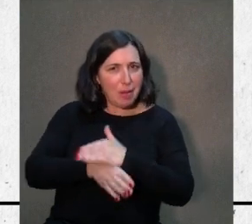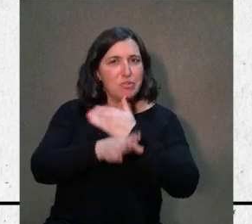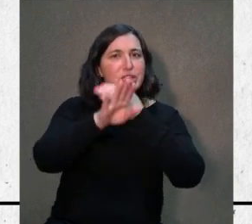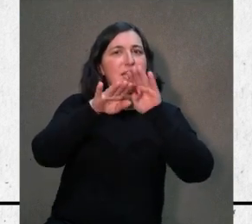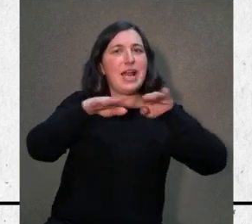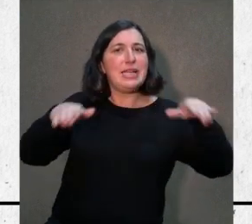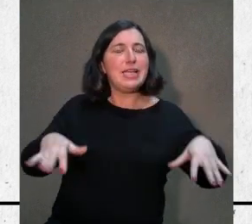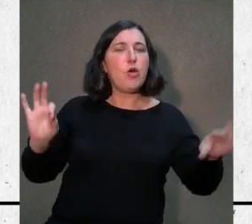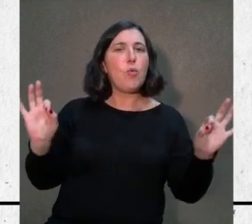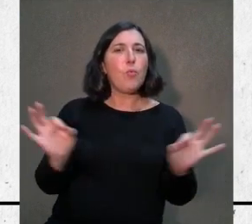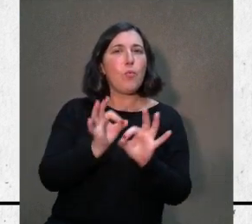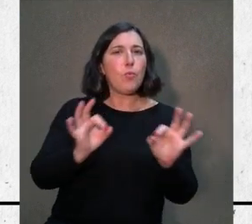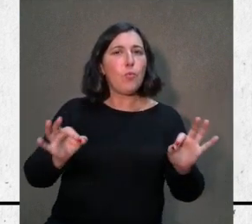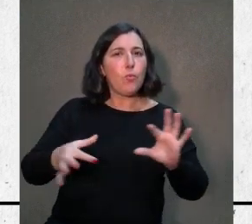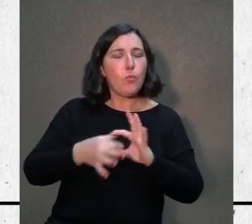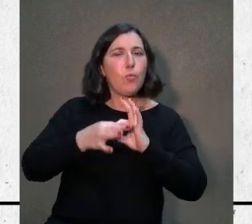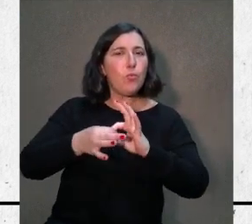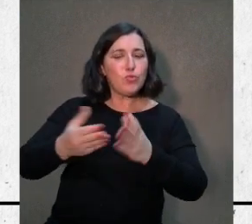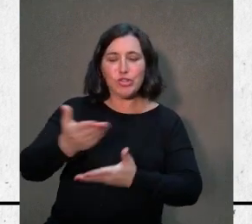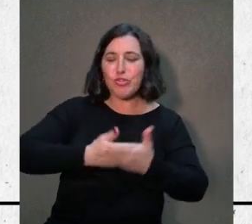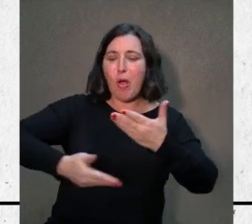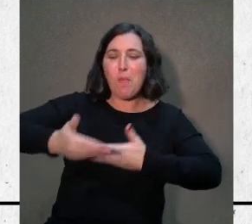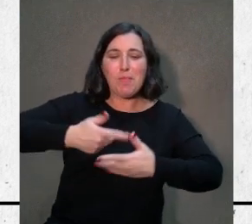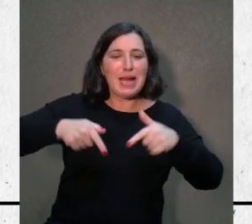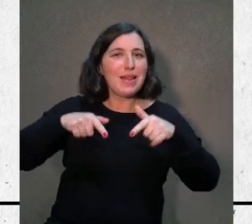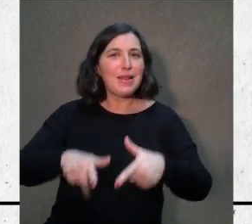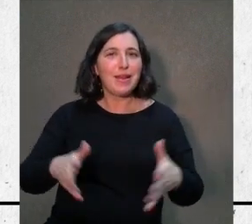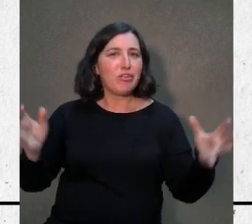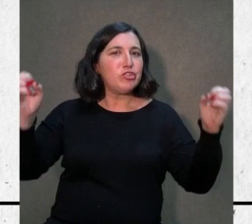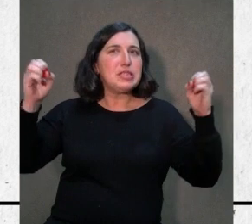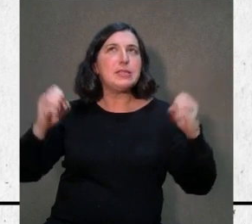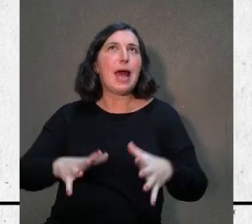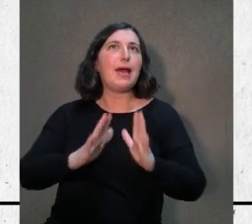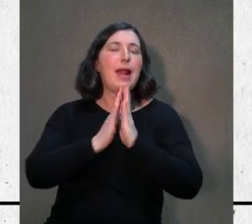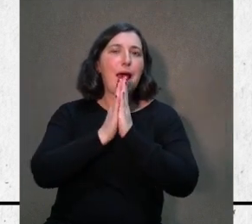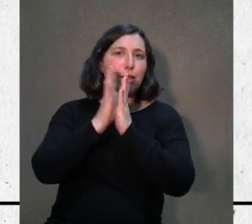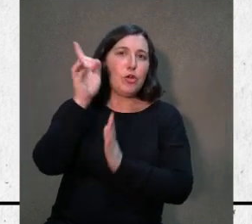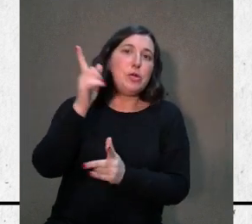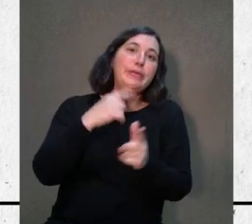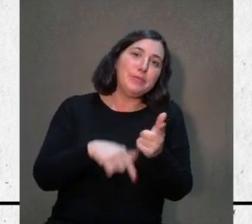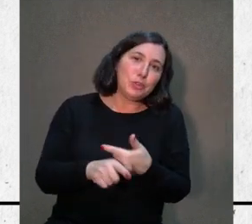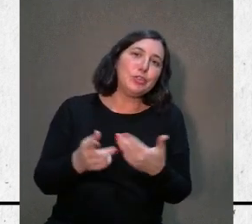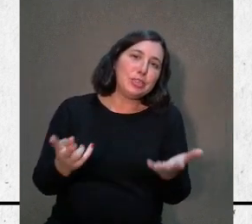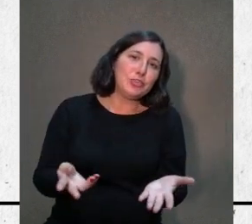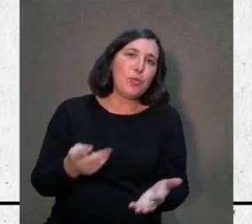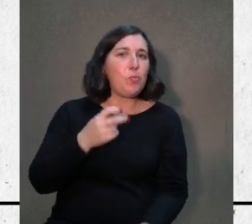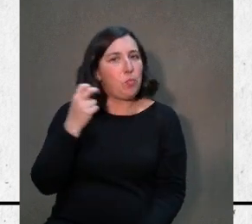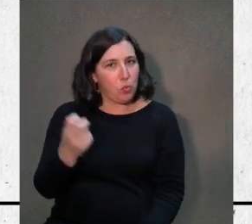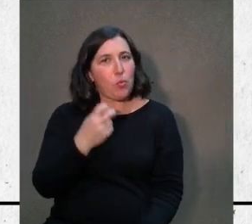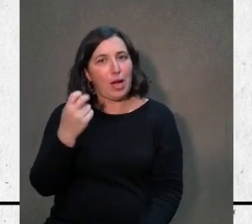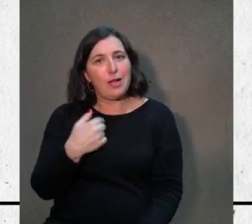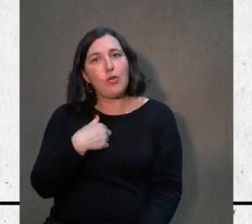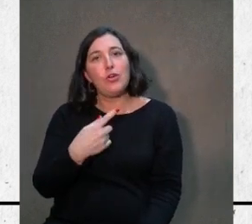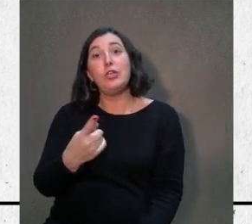entrar al escenario y vamos a tocar juntas, vamos a compartir algo que es súper sagrado. Entonces, como en esa, Está, y estoy